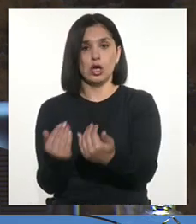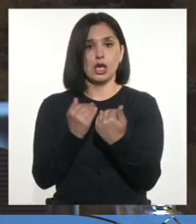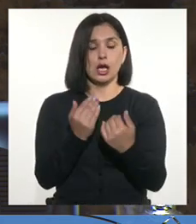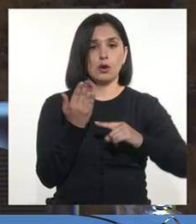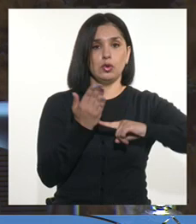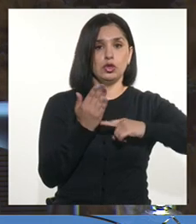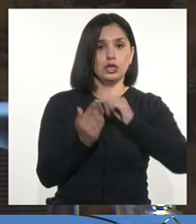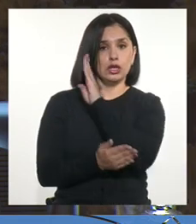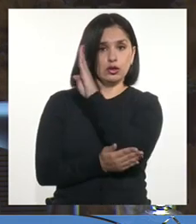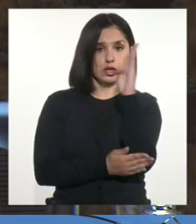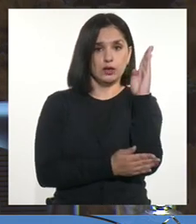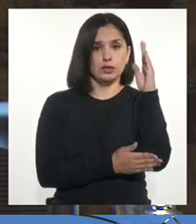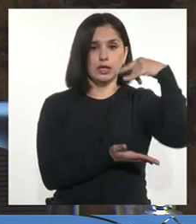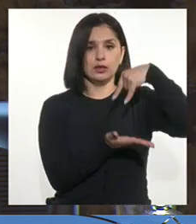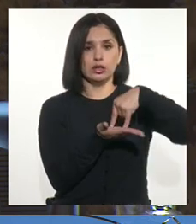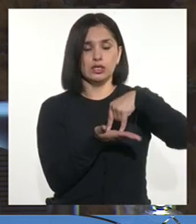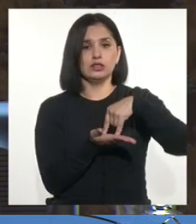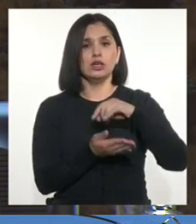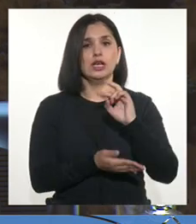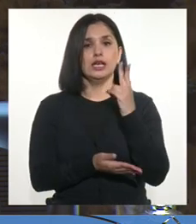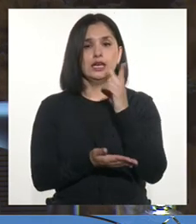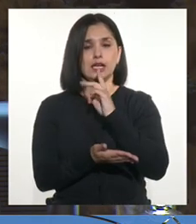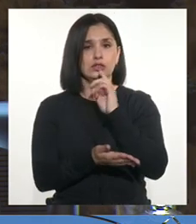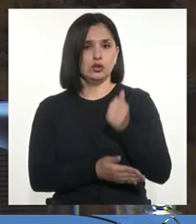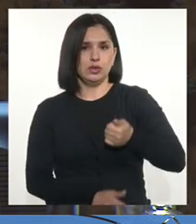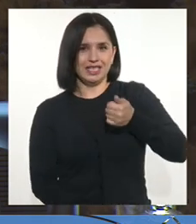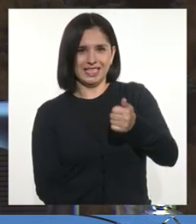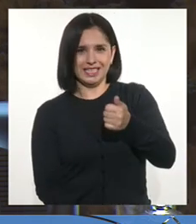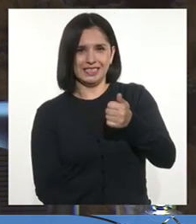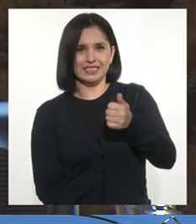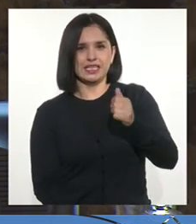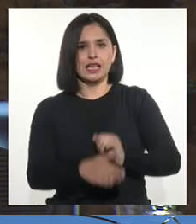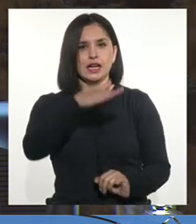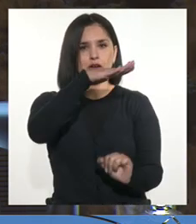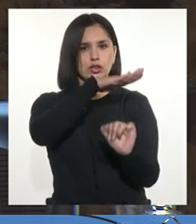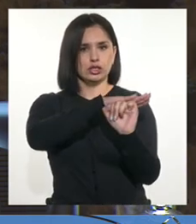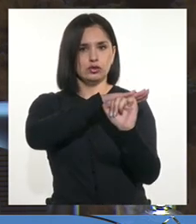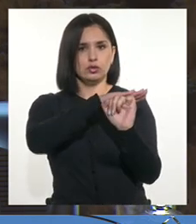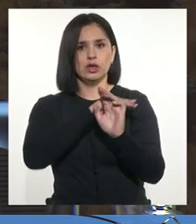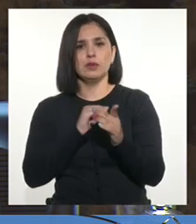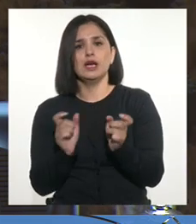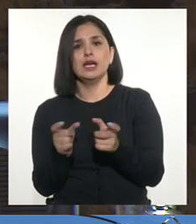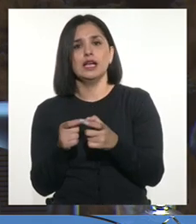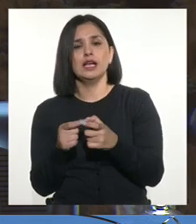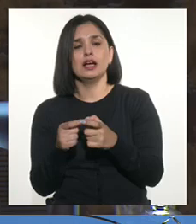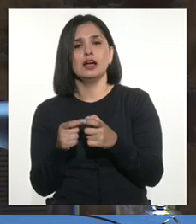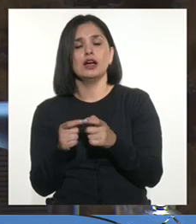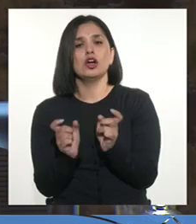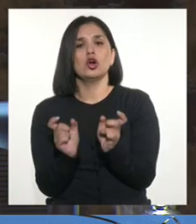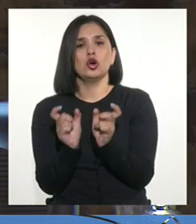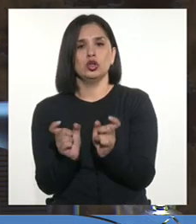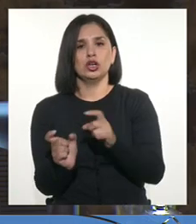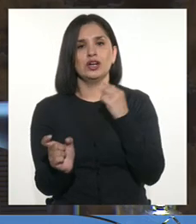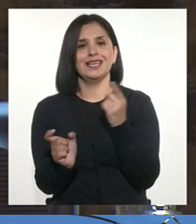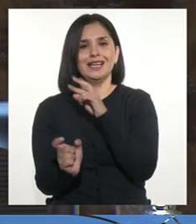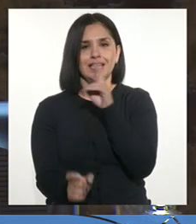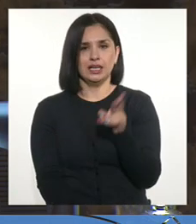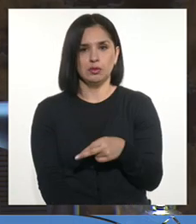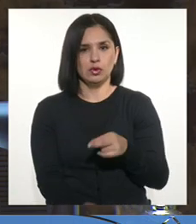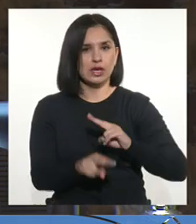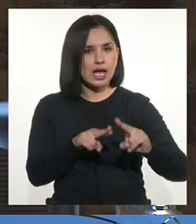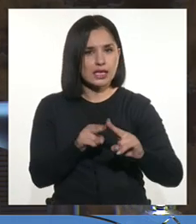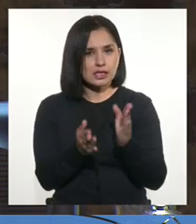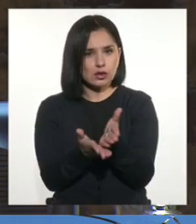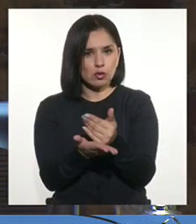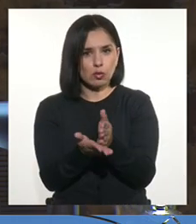biblioteca del congreso nacional y las sugerencias que formulen la corte suprema y la contraloría general de la república elabore el plan de